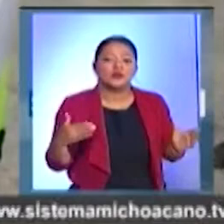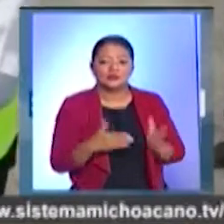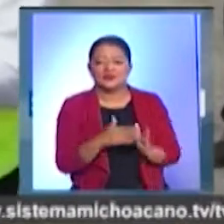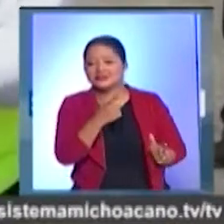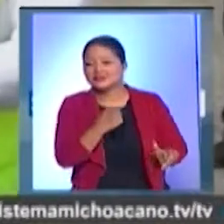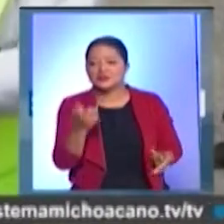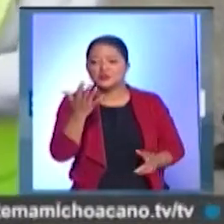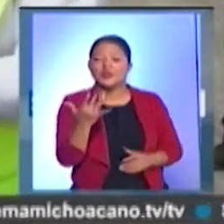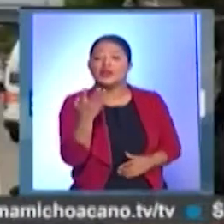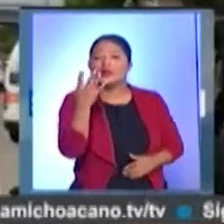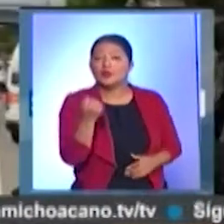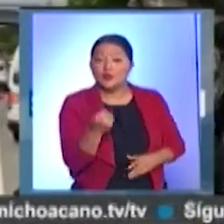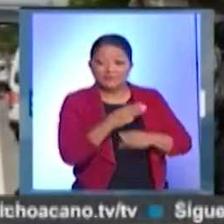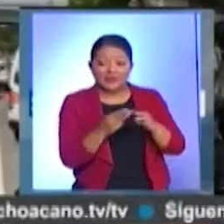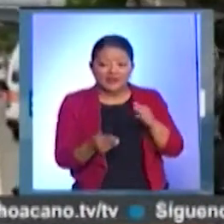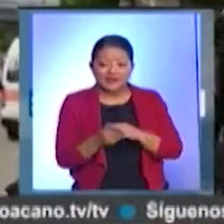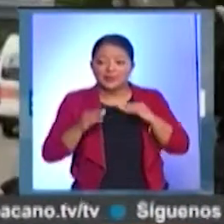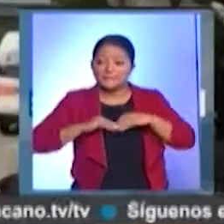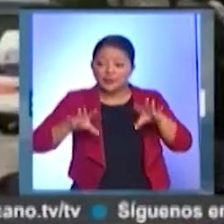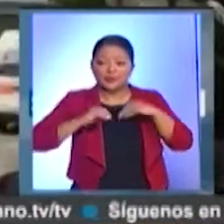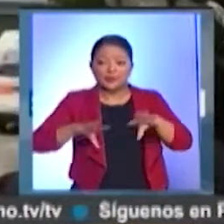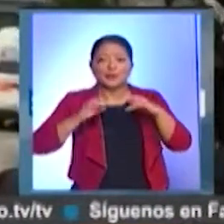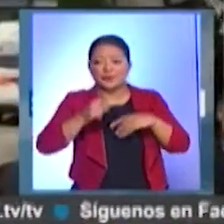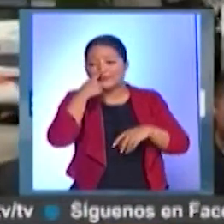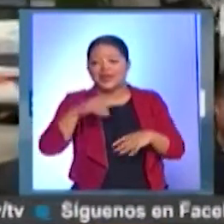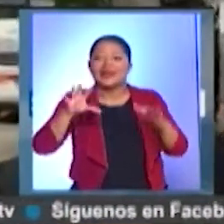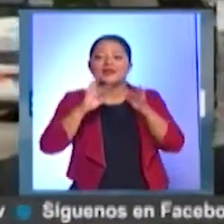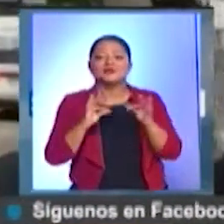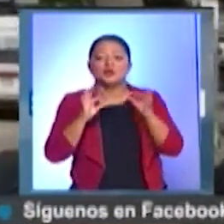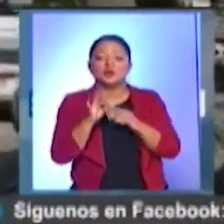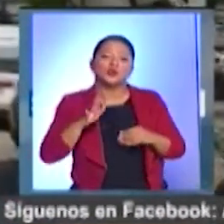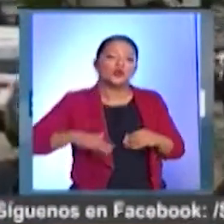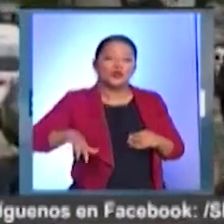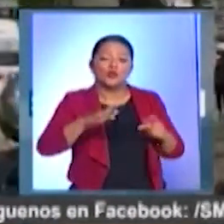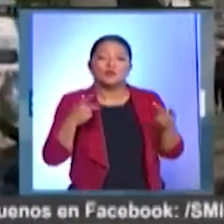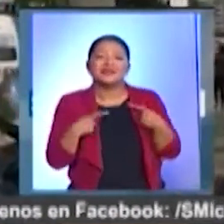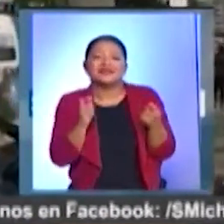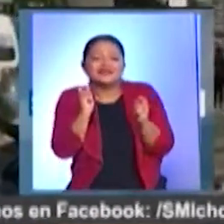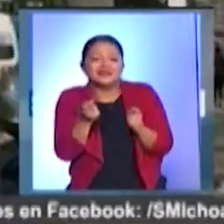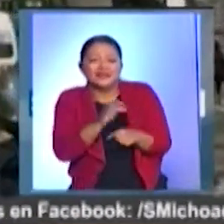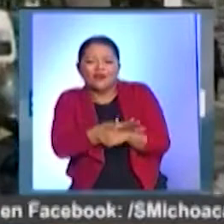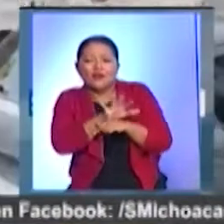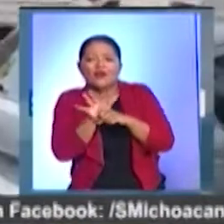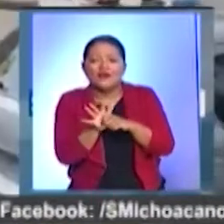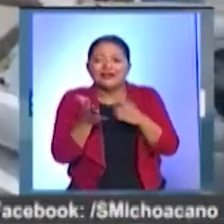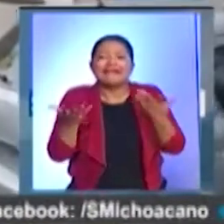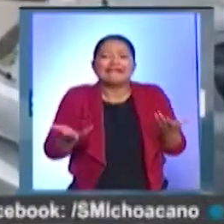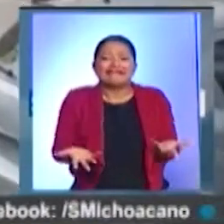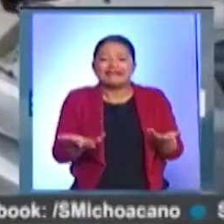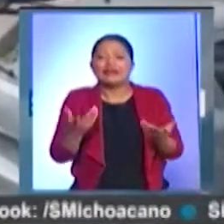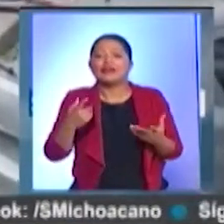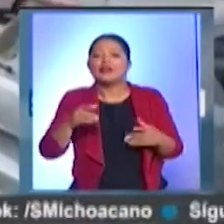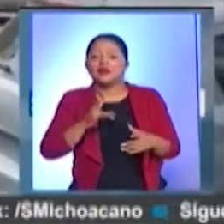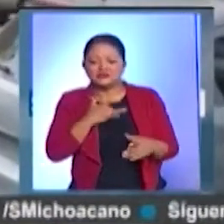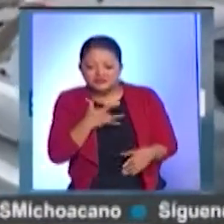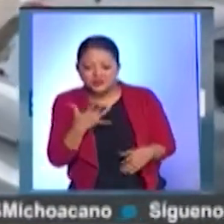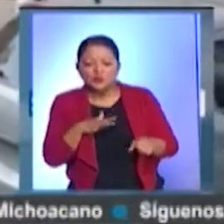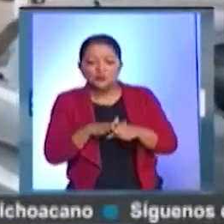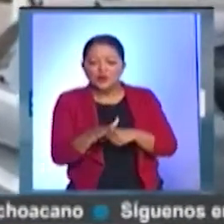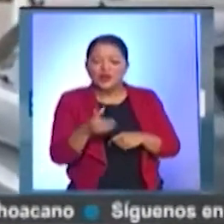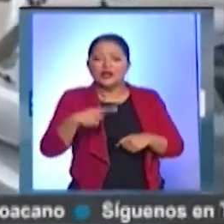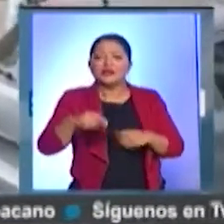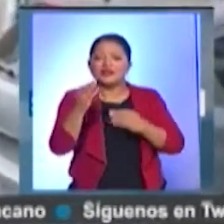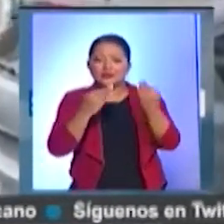4.159 materiales informativos para explicar a la población que es el coronavirus síntomas tratamiento y prevención para el commit